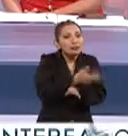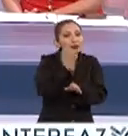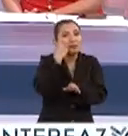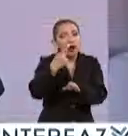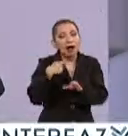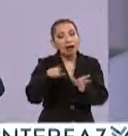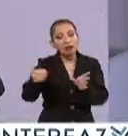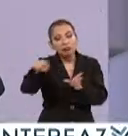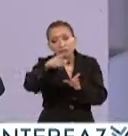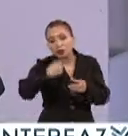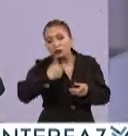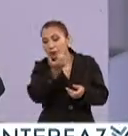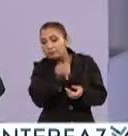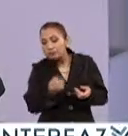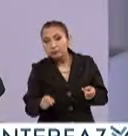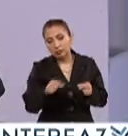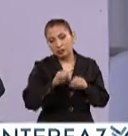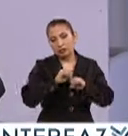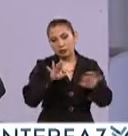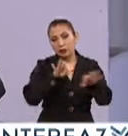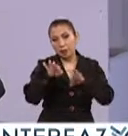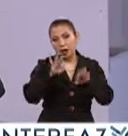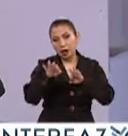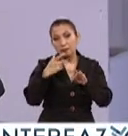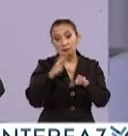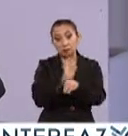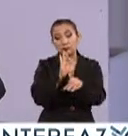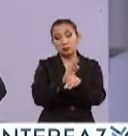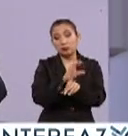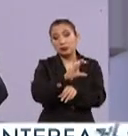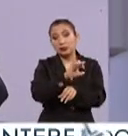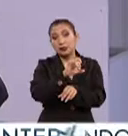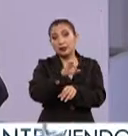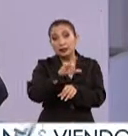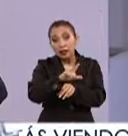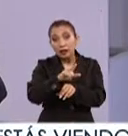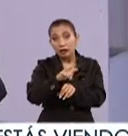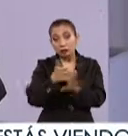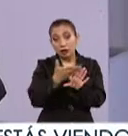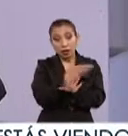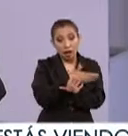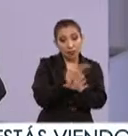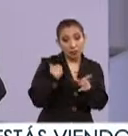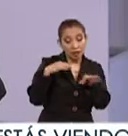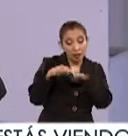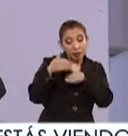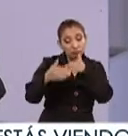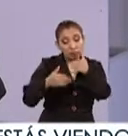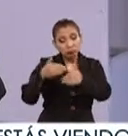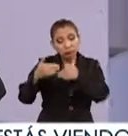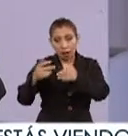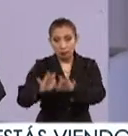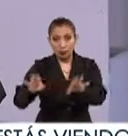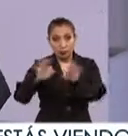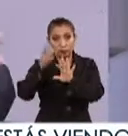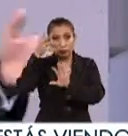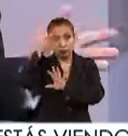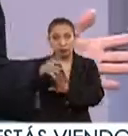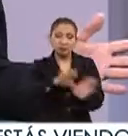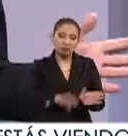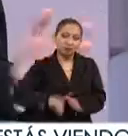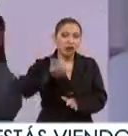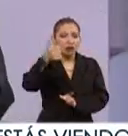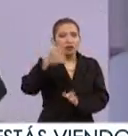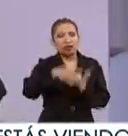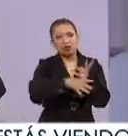las capacidades de la gente y obviamente trabajar en la protección civil porque lo que adelantemos y lo que sigamos trabajando es muy importante. Y por otro lado,